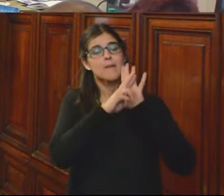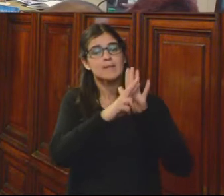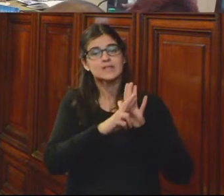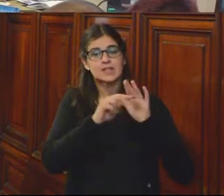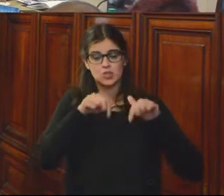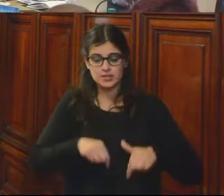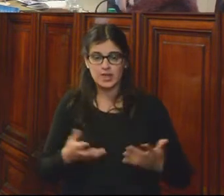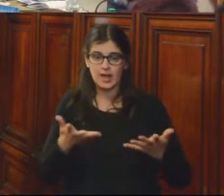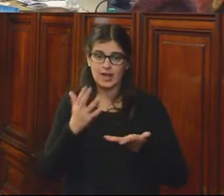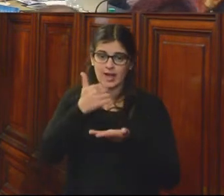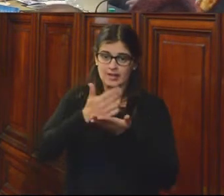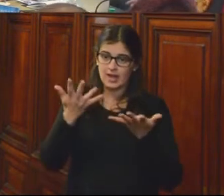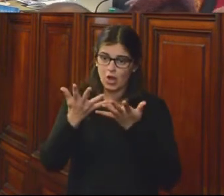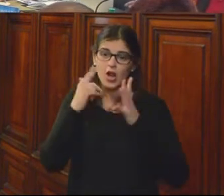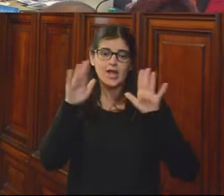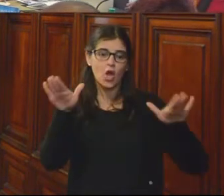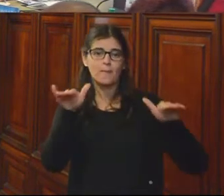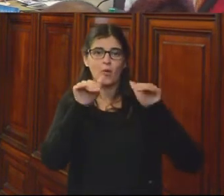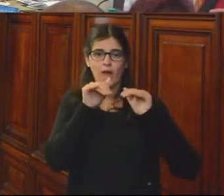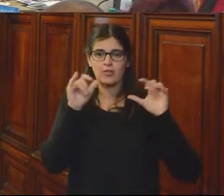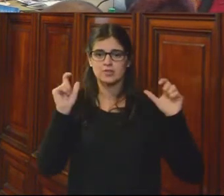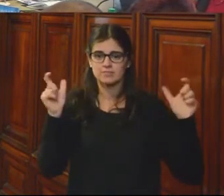aquí presentes y convocadas.